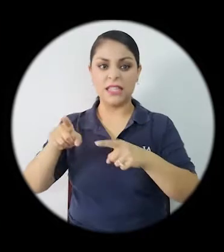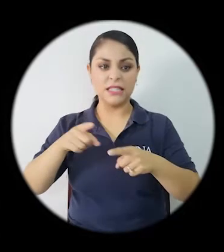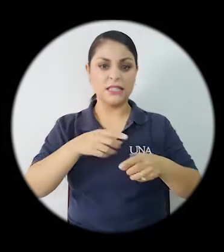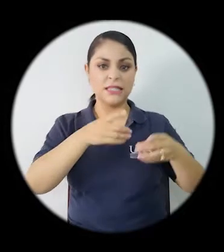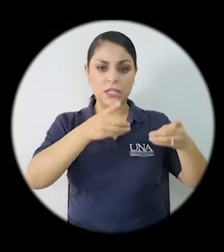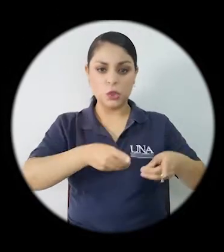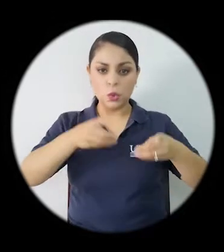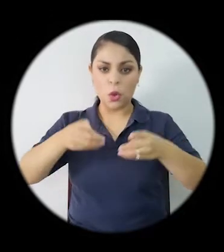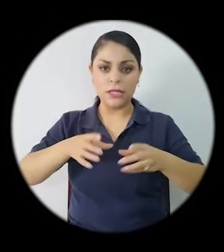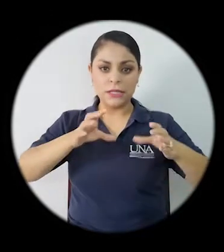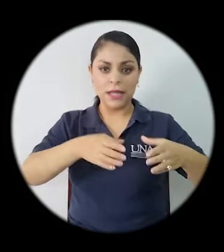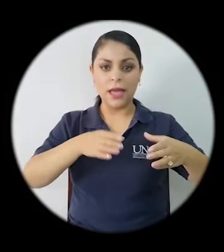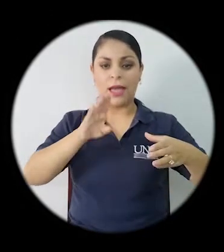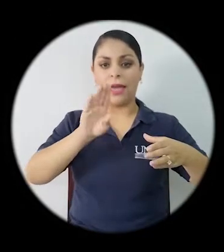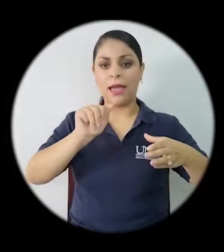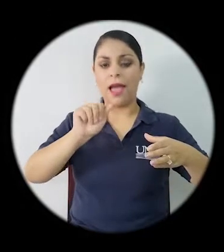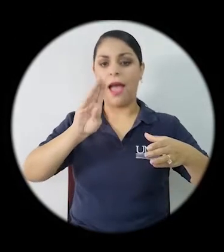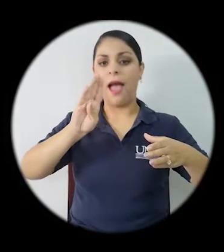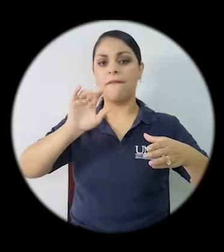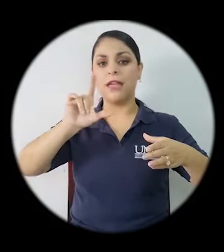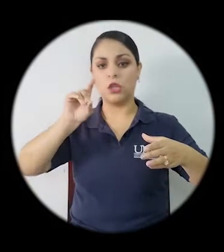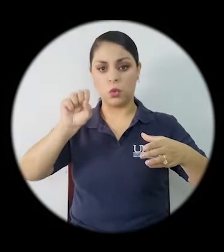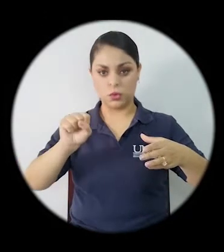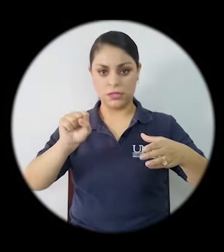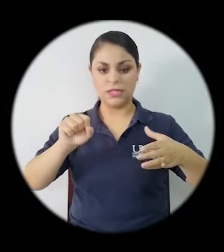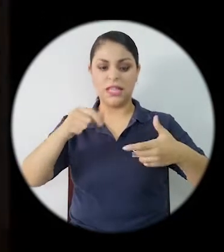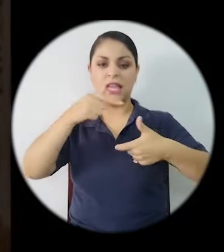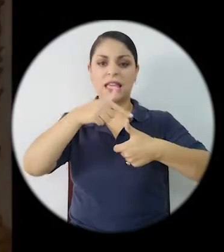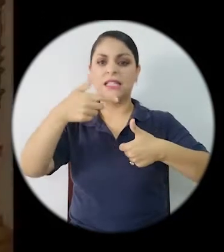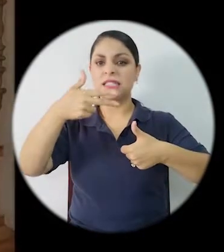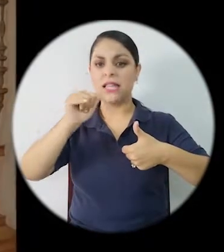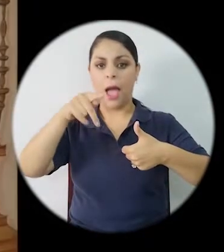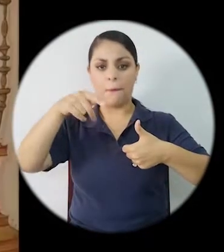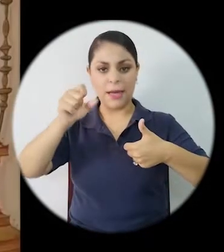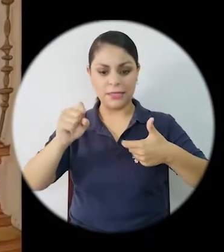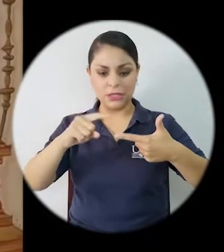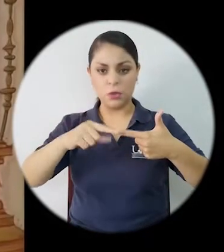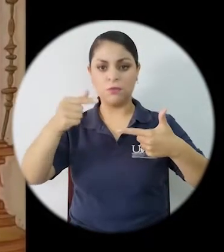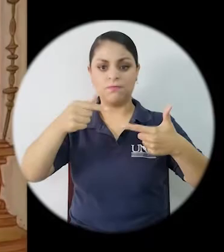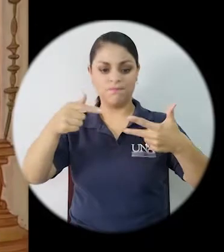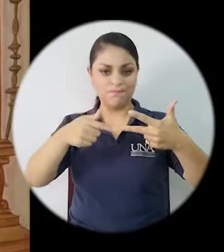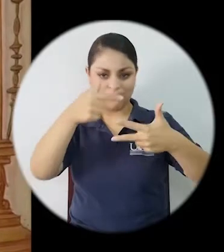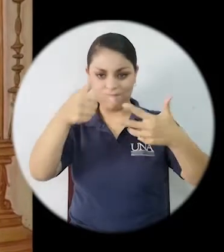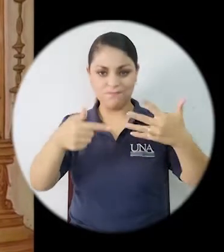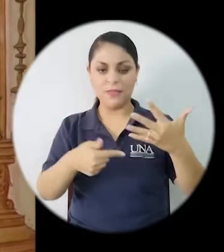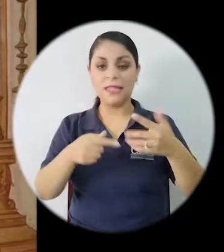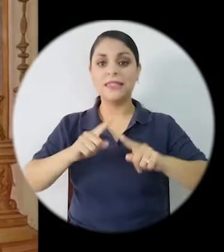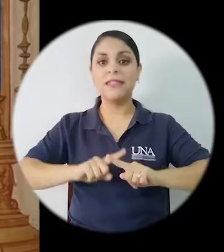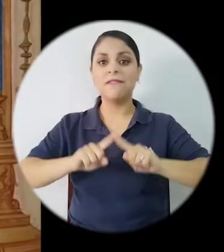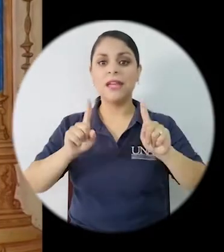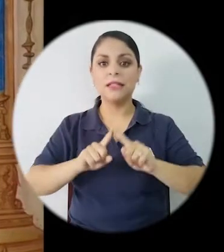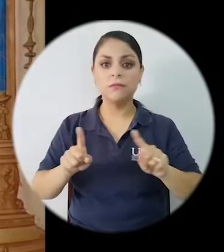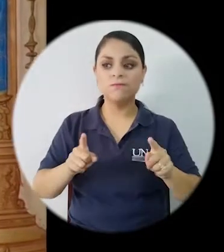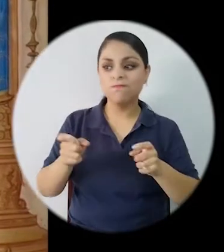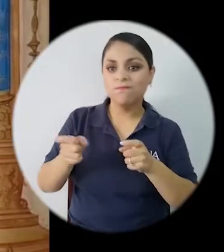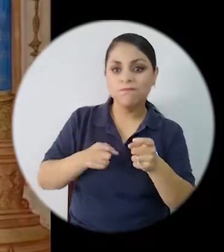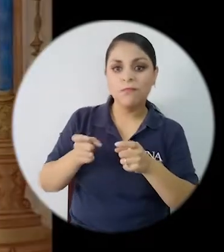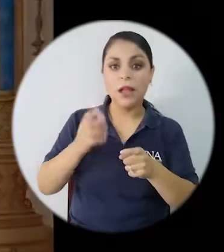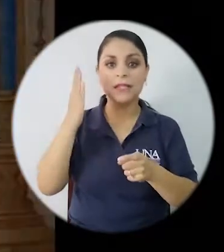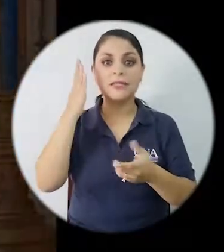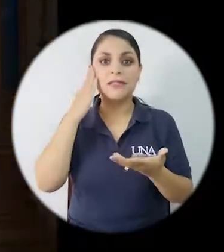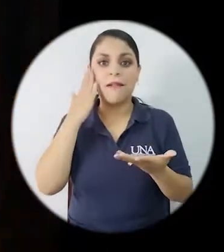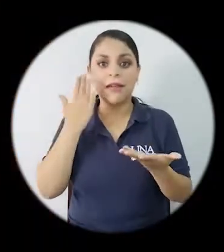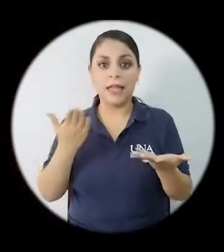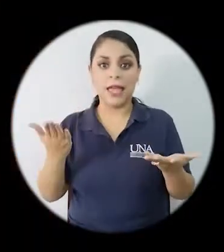cabildos de Chiapas, Comitán, Tuxtla, Ciudad Real, de independizarse, que presiona para que la capital